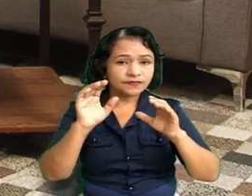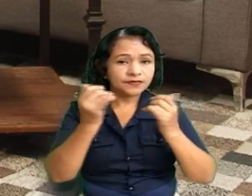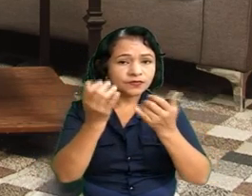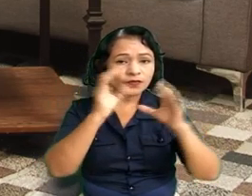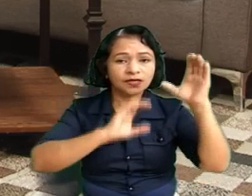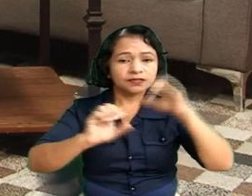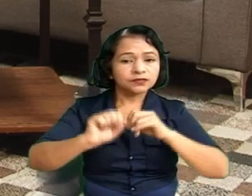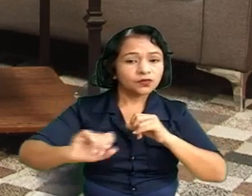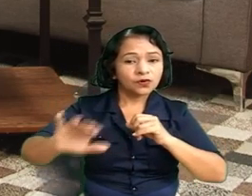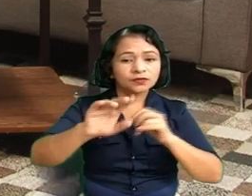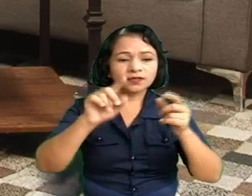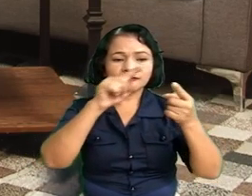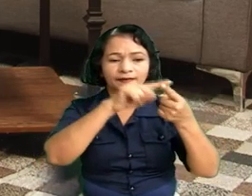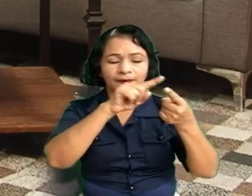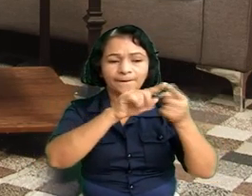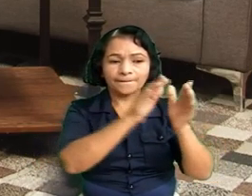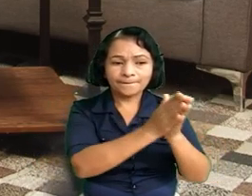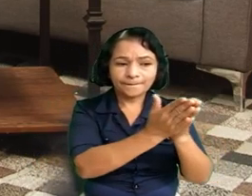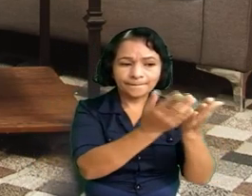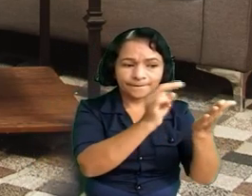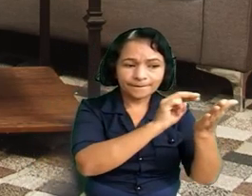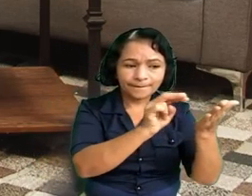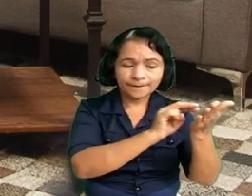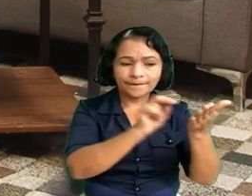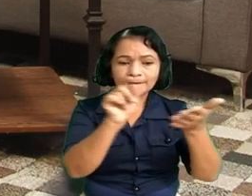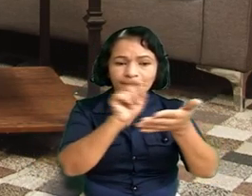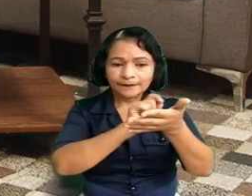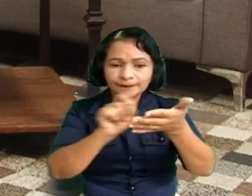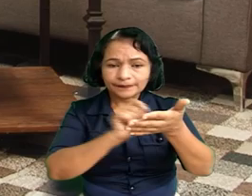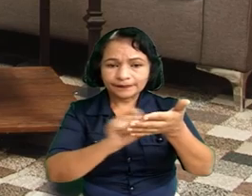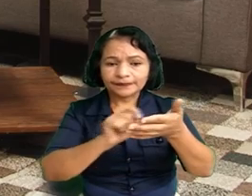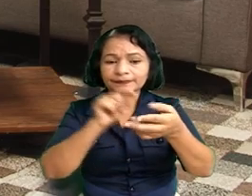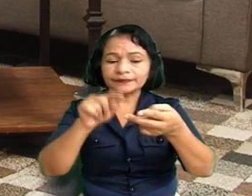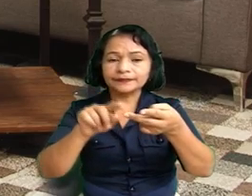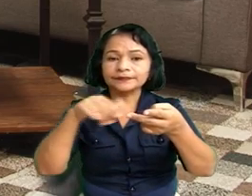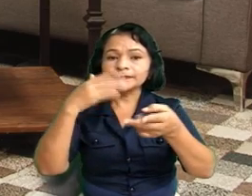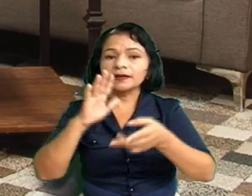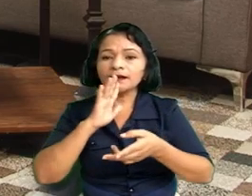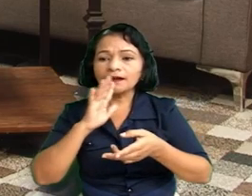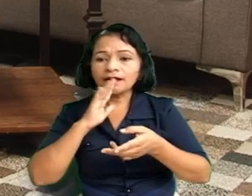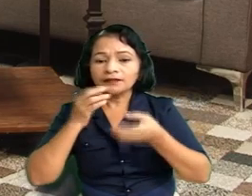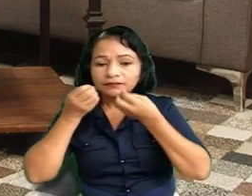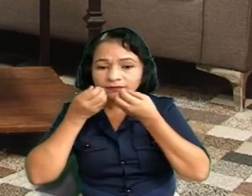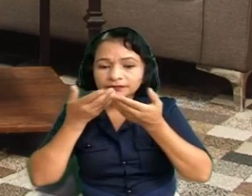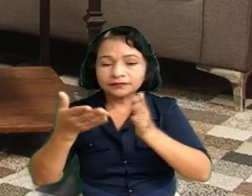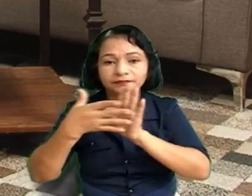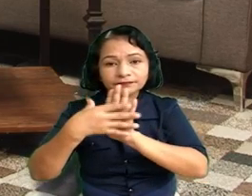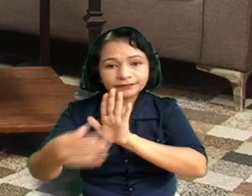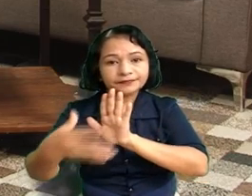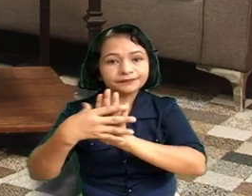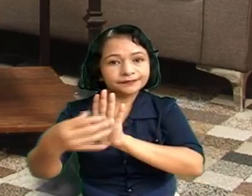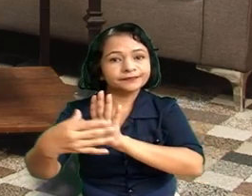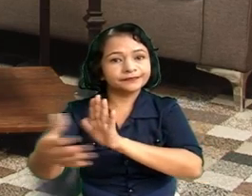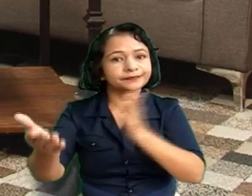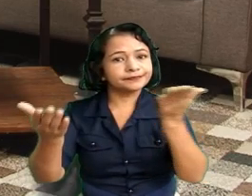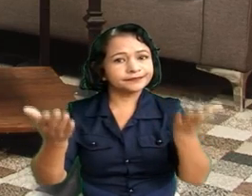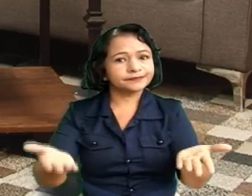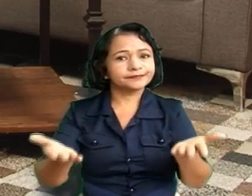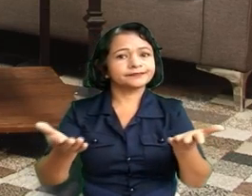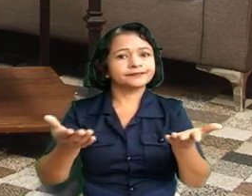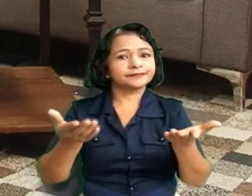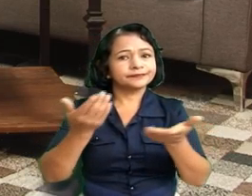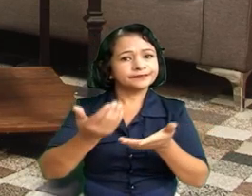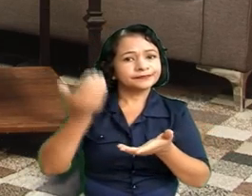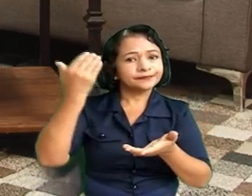fuentes. La fuente bibliográfica, la fuente de manuscrito, y tenemos las fuentes orales. Bueno, o sea, probablemente quien les contó la